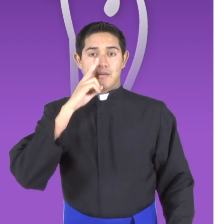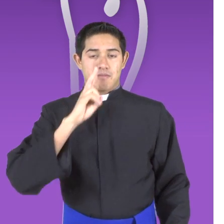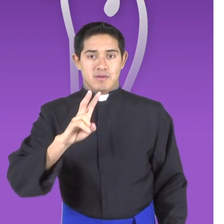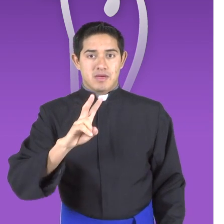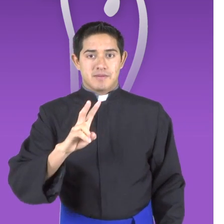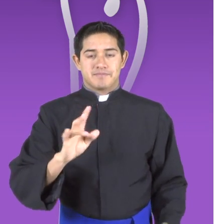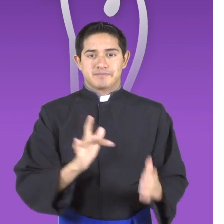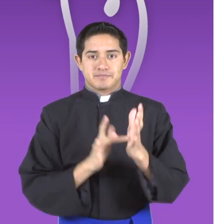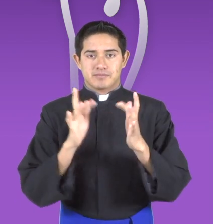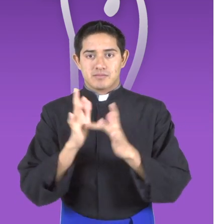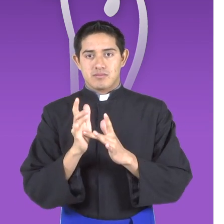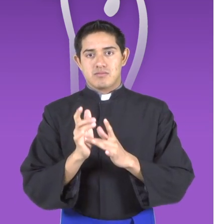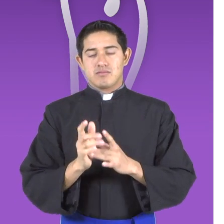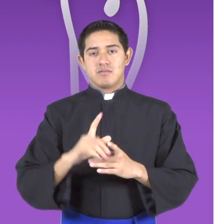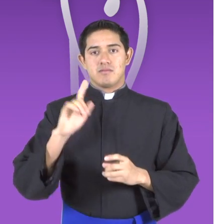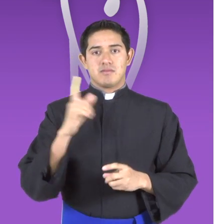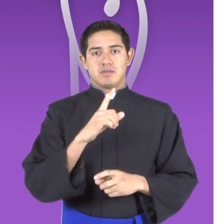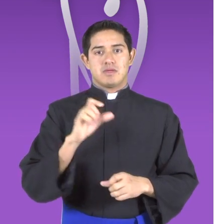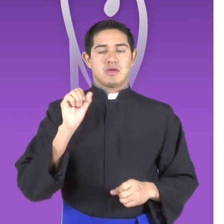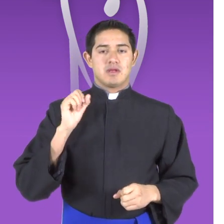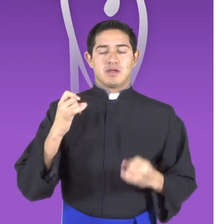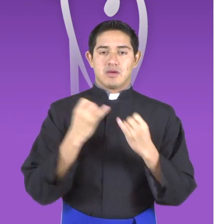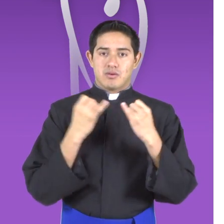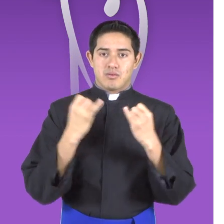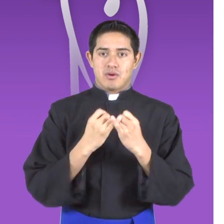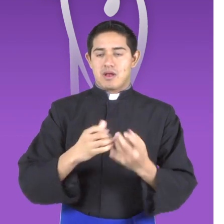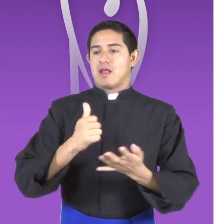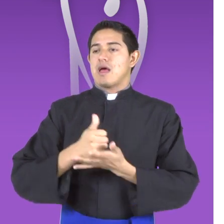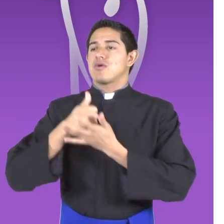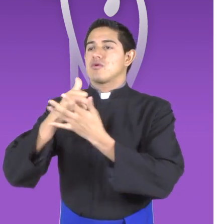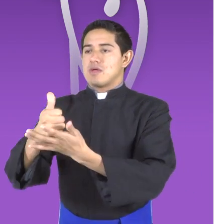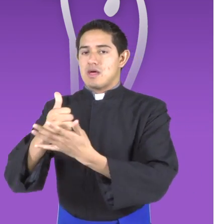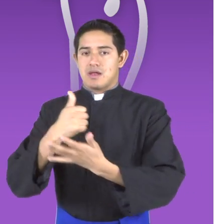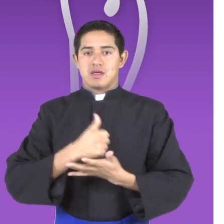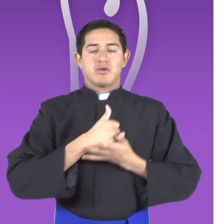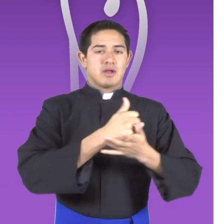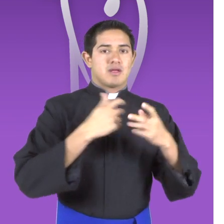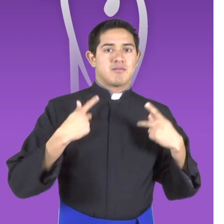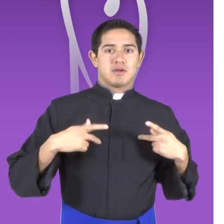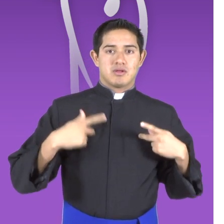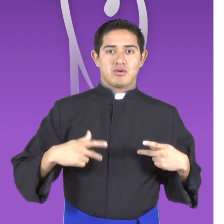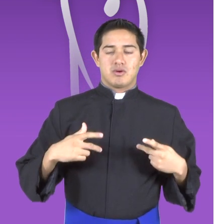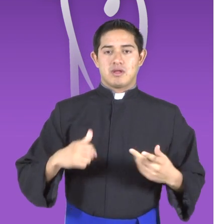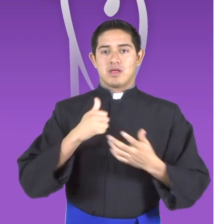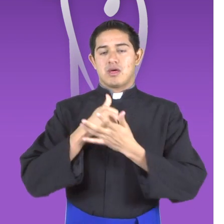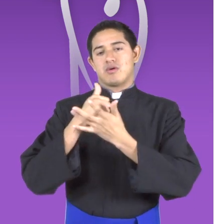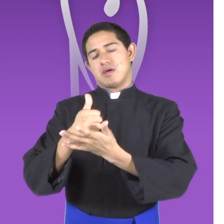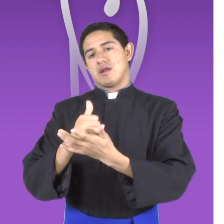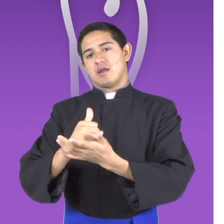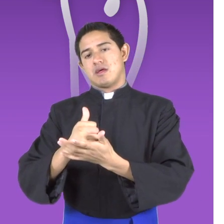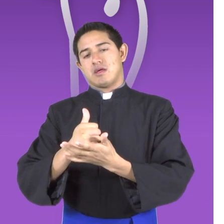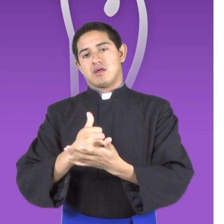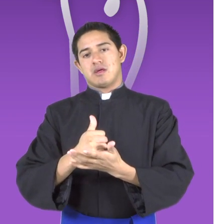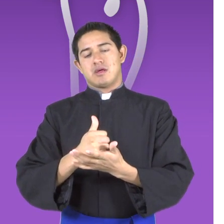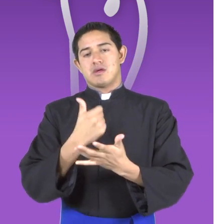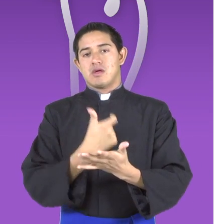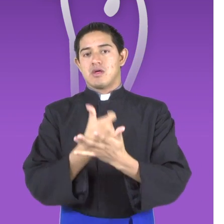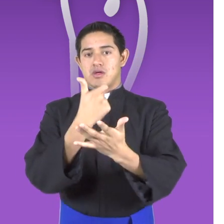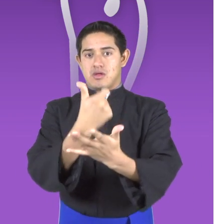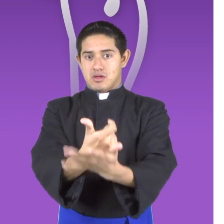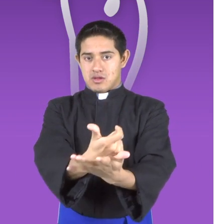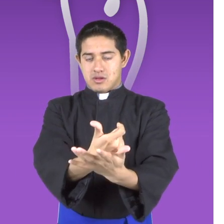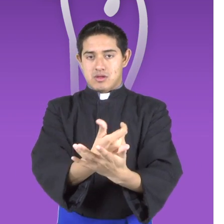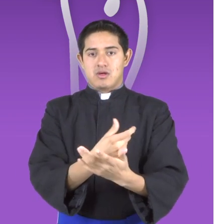ese regalo. Llegar con la familia, estar presente con ellos, ayudarles tal vez económicamente o espiritualmente,